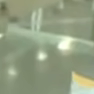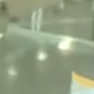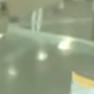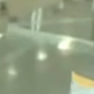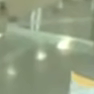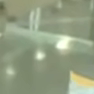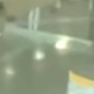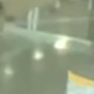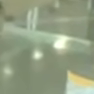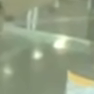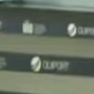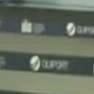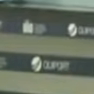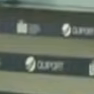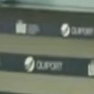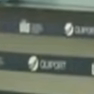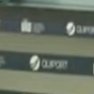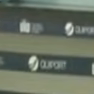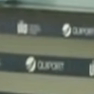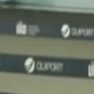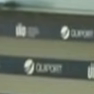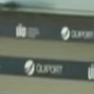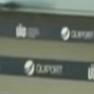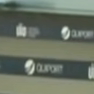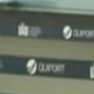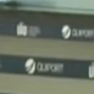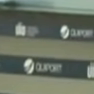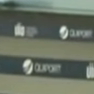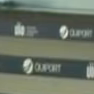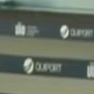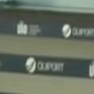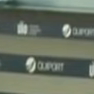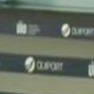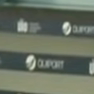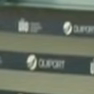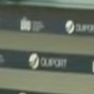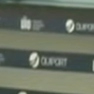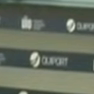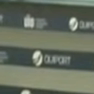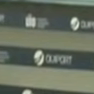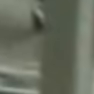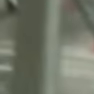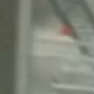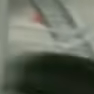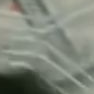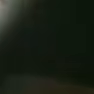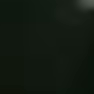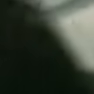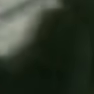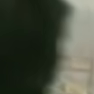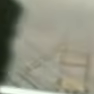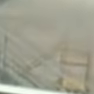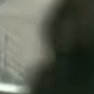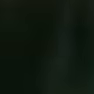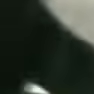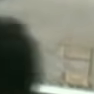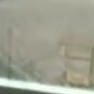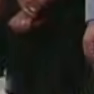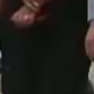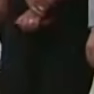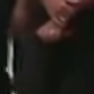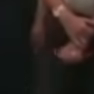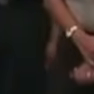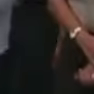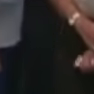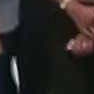Sector de las aerolíneas será el primero en beneficiarse de la eliminación del impuesto a la salida de divisas para las transacciones de boletos. Así lo informó